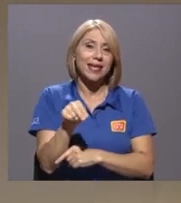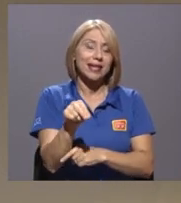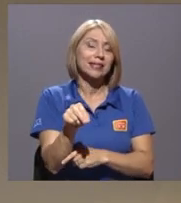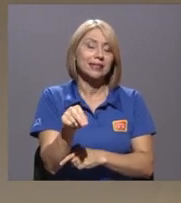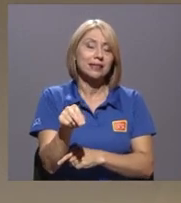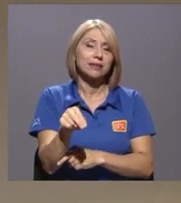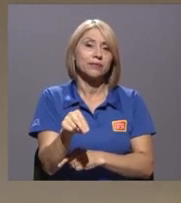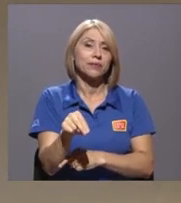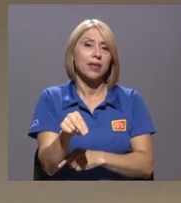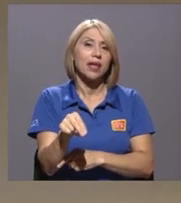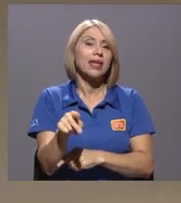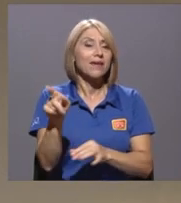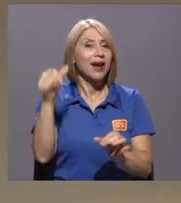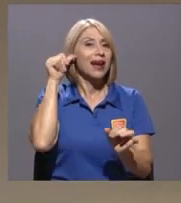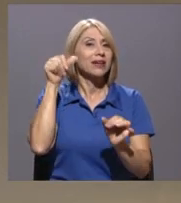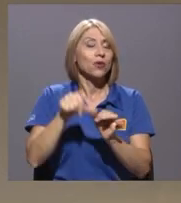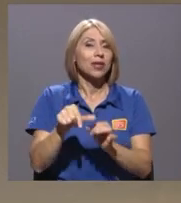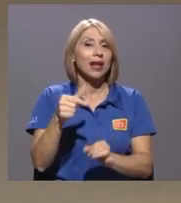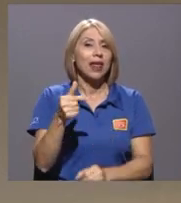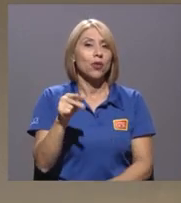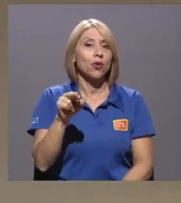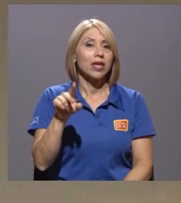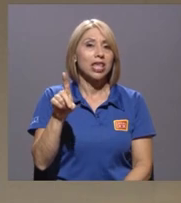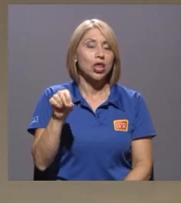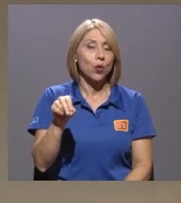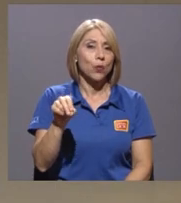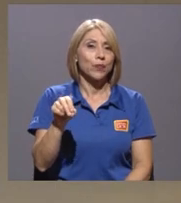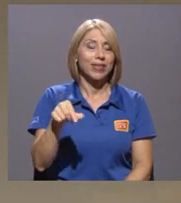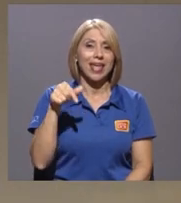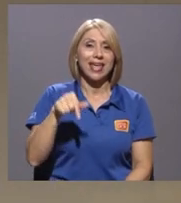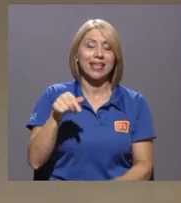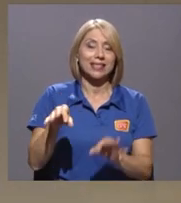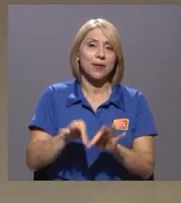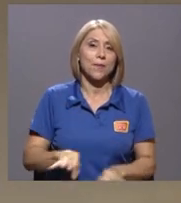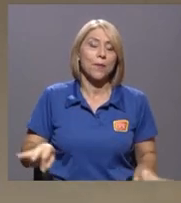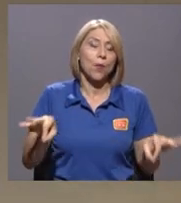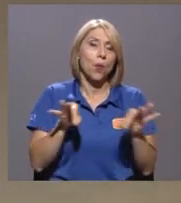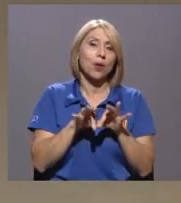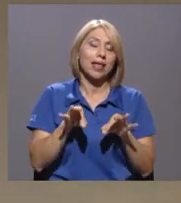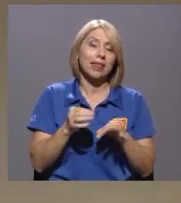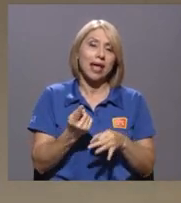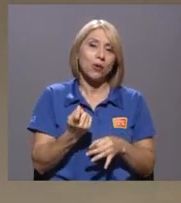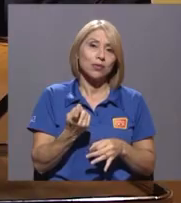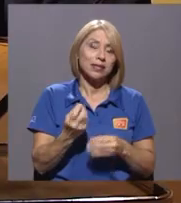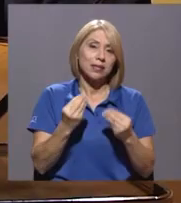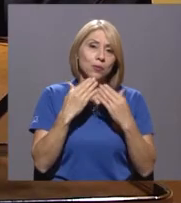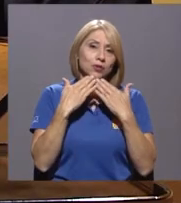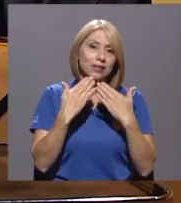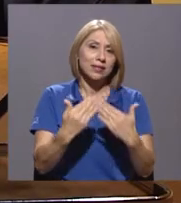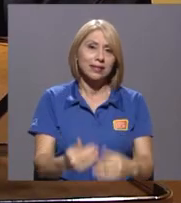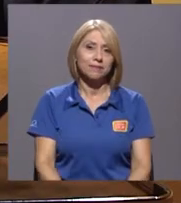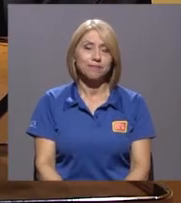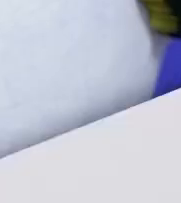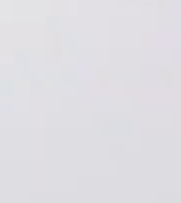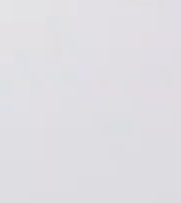a recordar a don guido en esta importante ausencia muchas gracias